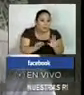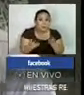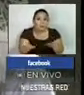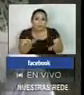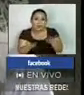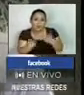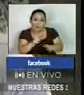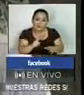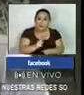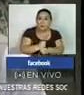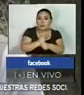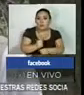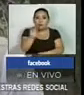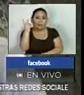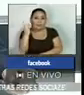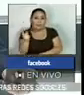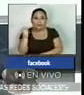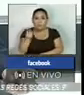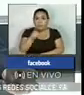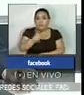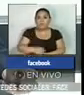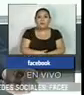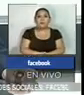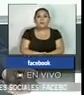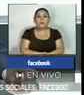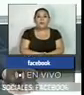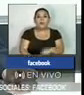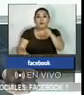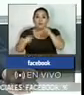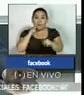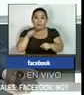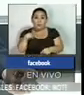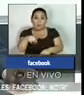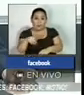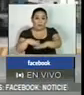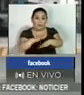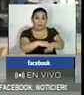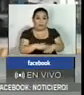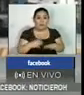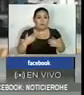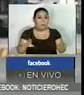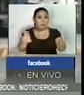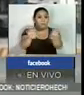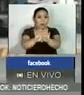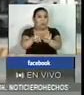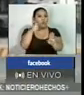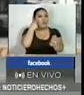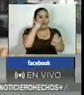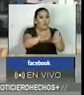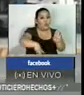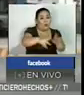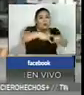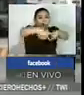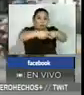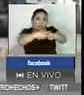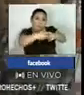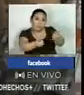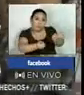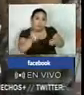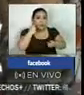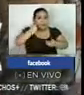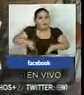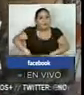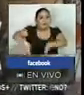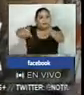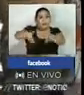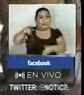inseguridad alimentaria. Y las autoridades procedieron ese día al cierre de un negocio automotriz ubicado sobre la calle Chiltiupán,